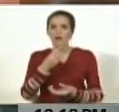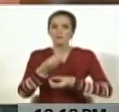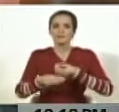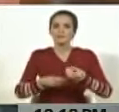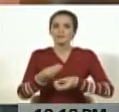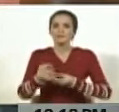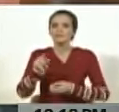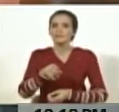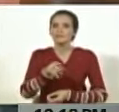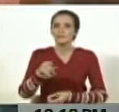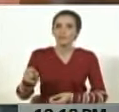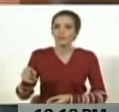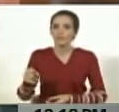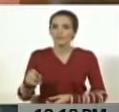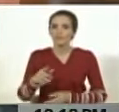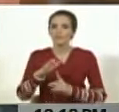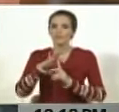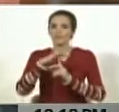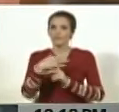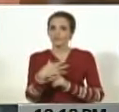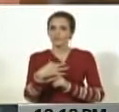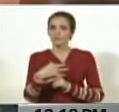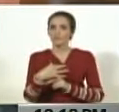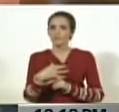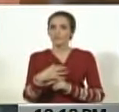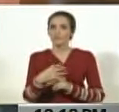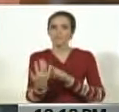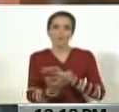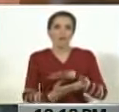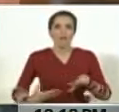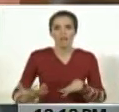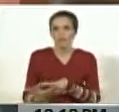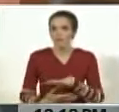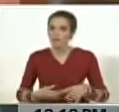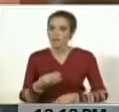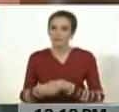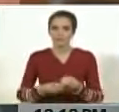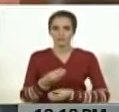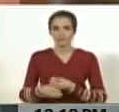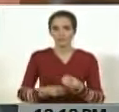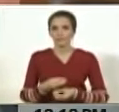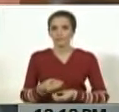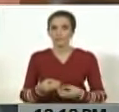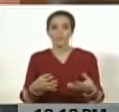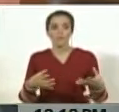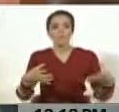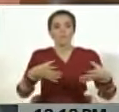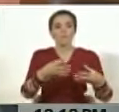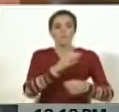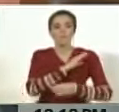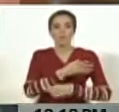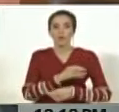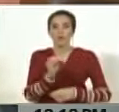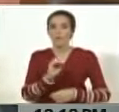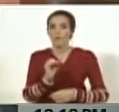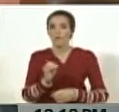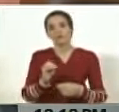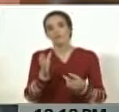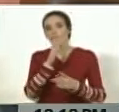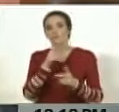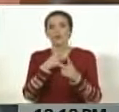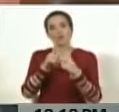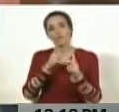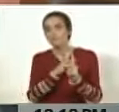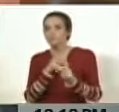restablecer una situación de caos que ha sido propiciada por uno de los poderes y no que tenga otra